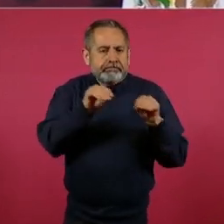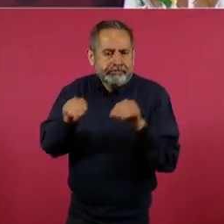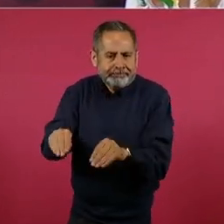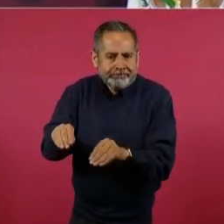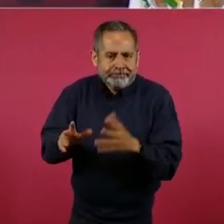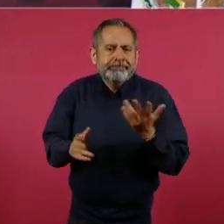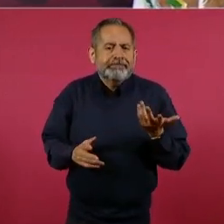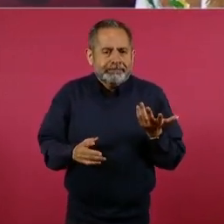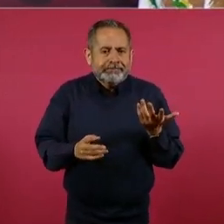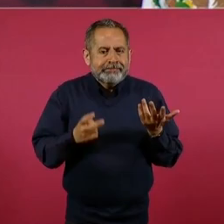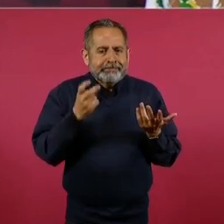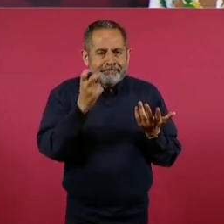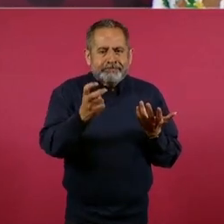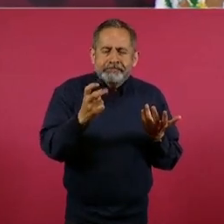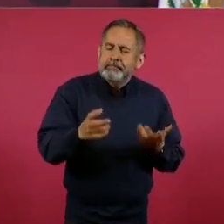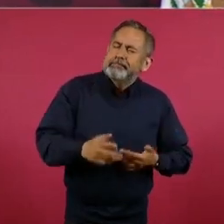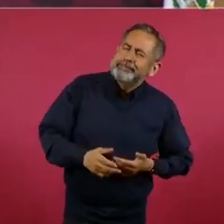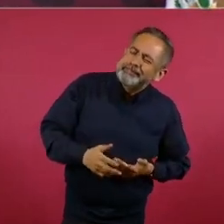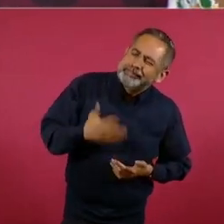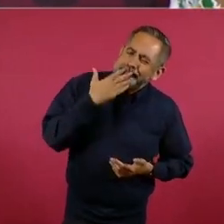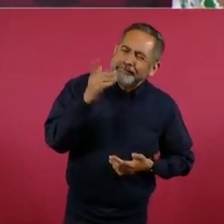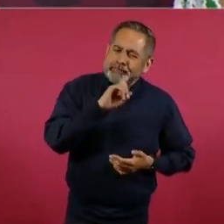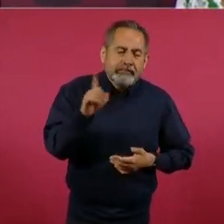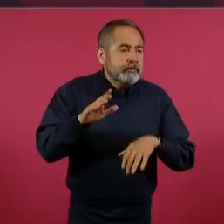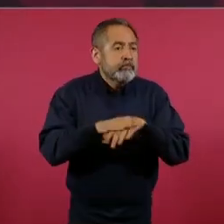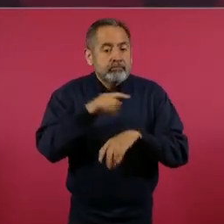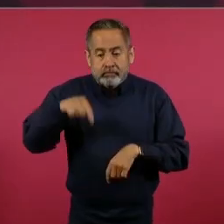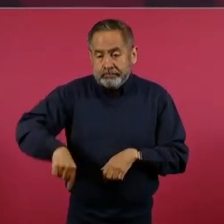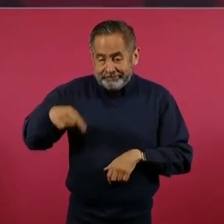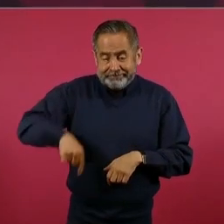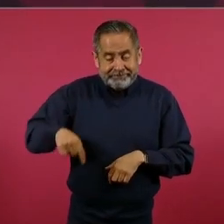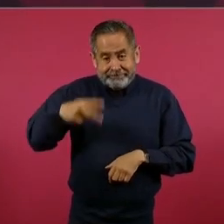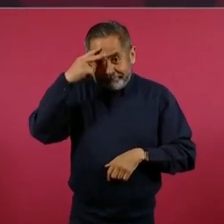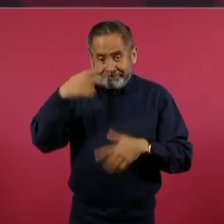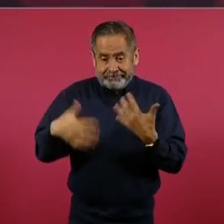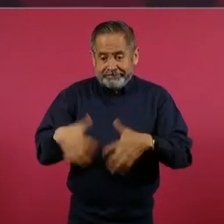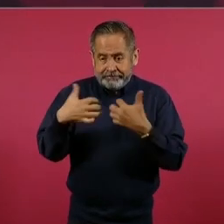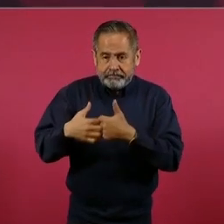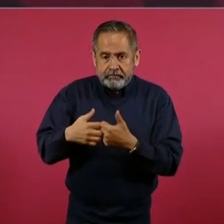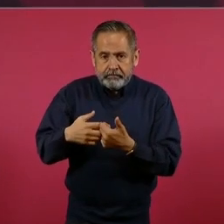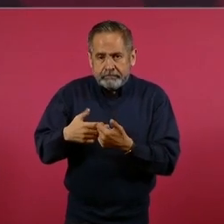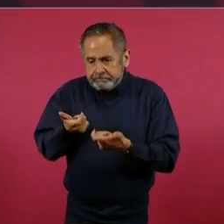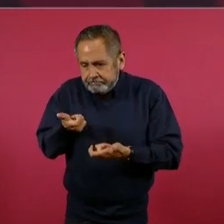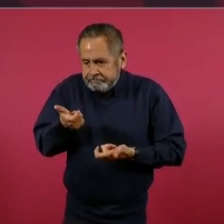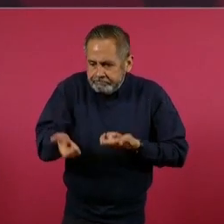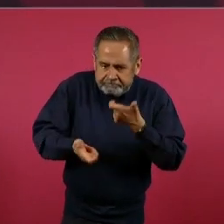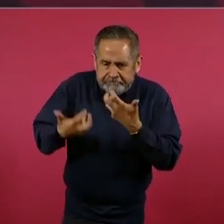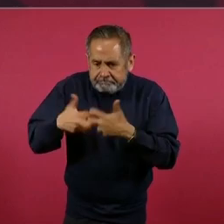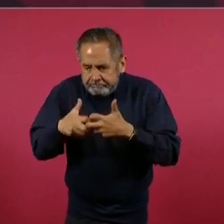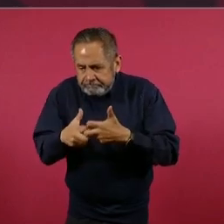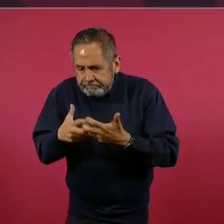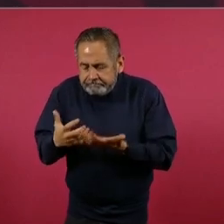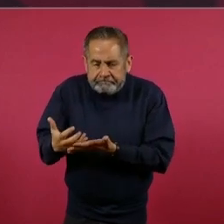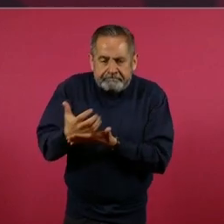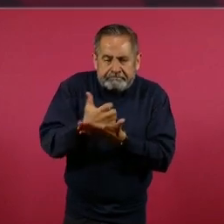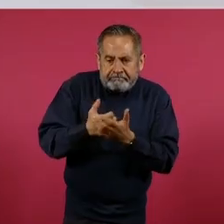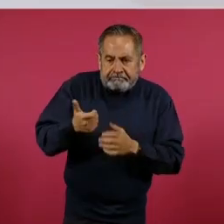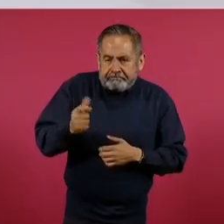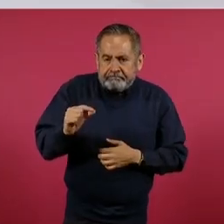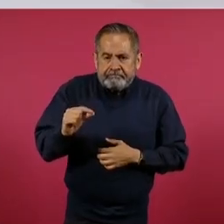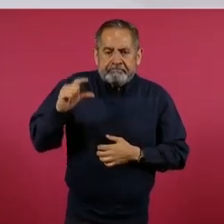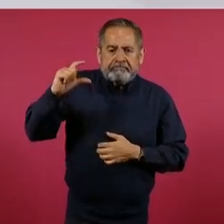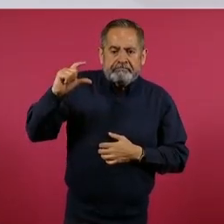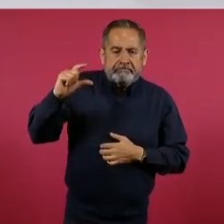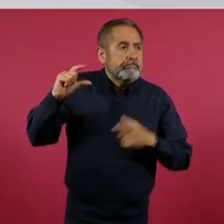cierta competencia desleal con nuestros productores que reciben muy poco. Es